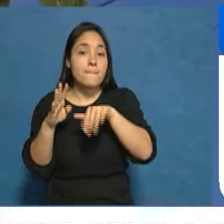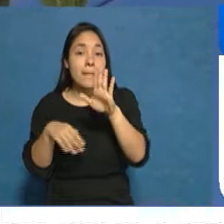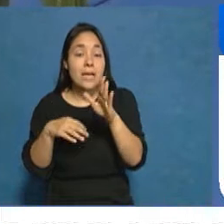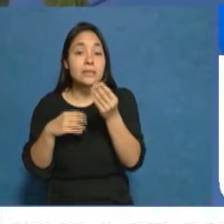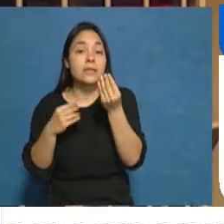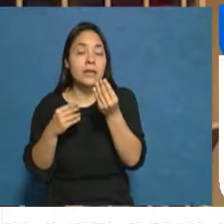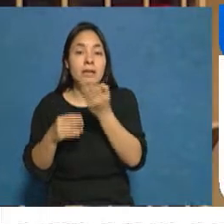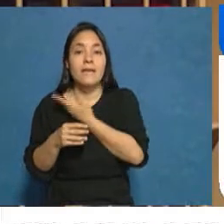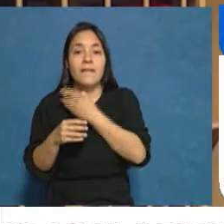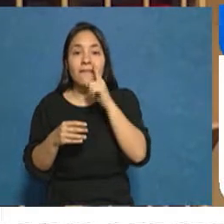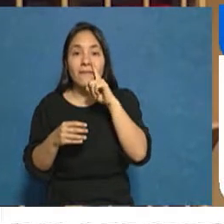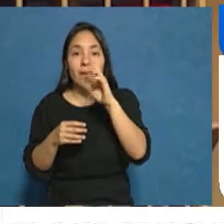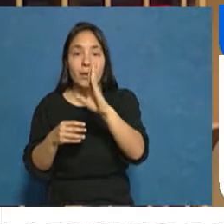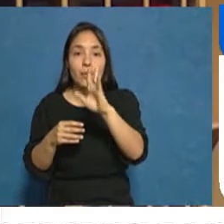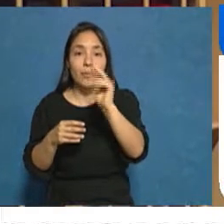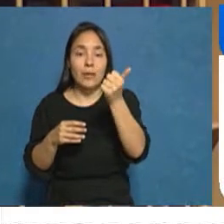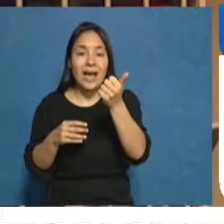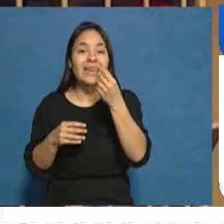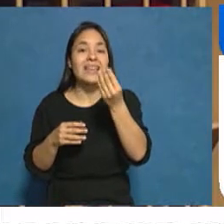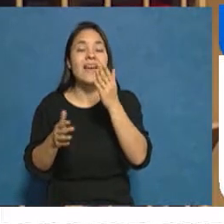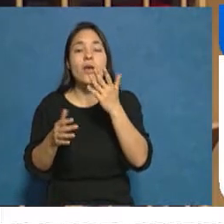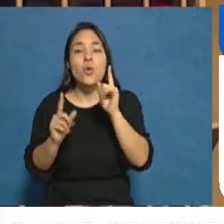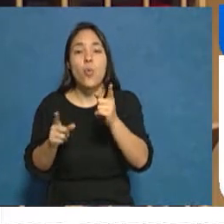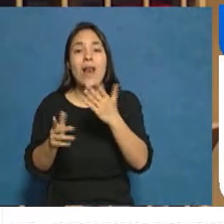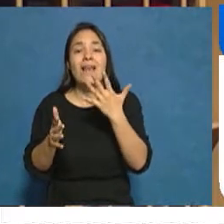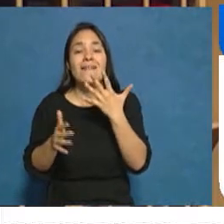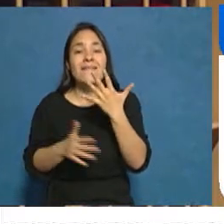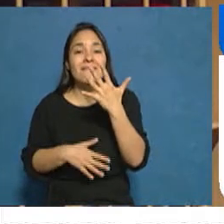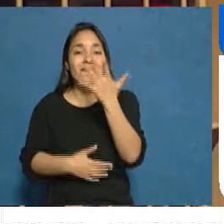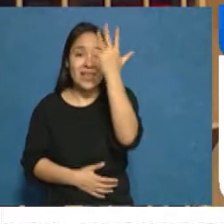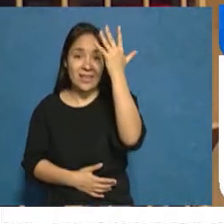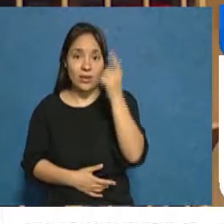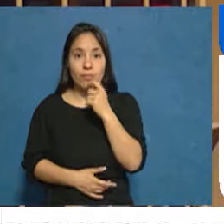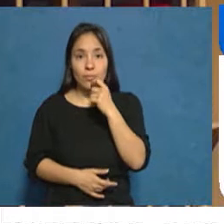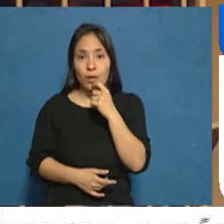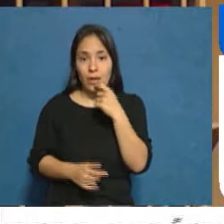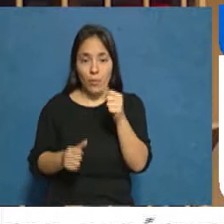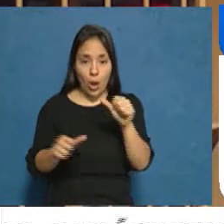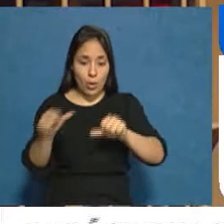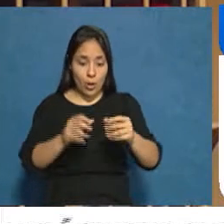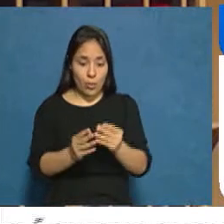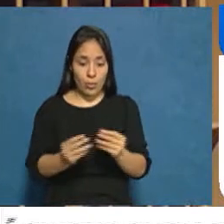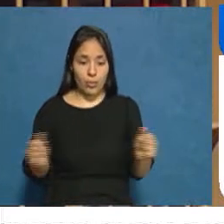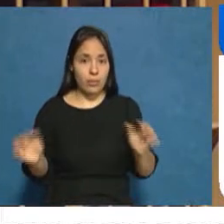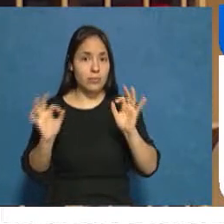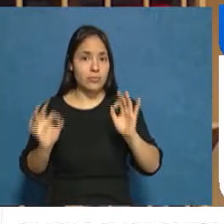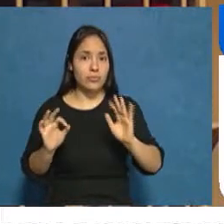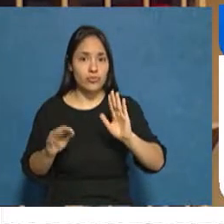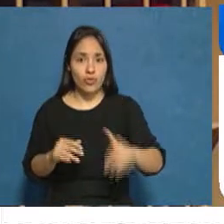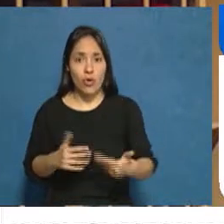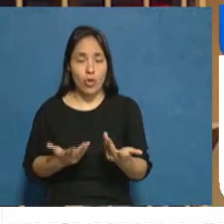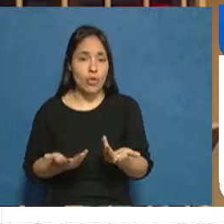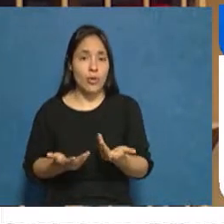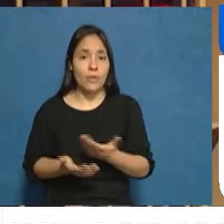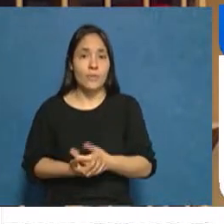fundamentalmente la fibra es un vidrio. Uh-huh. Digamos que cuando vos disolvés, se disuelve absolutamente todo y no queda nada. Uh-huh. Es